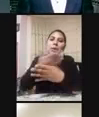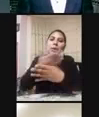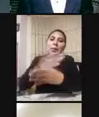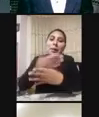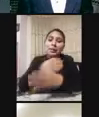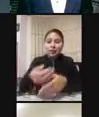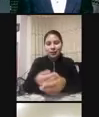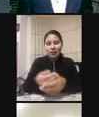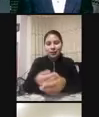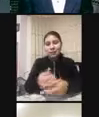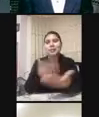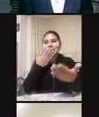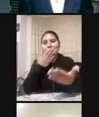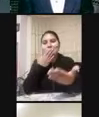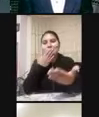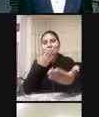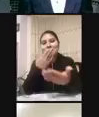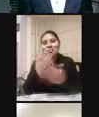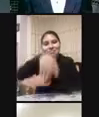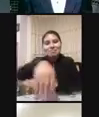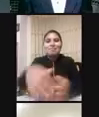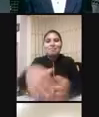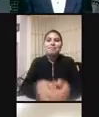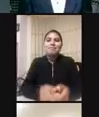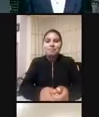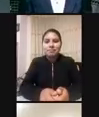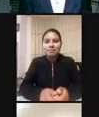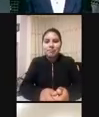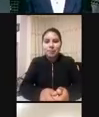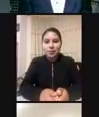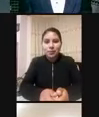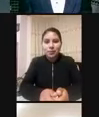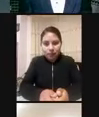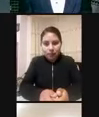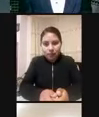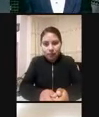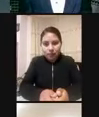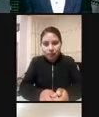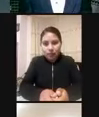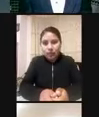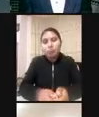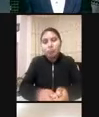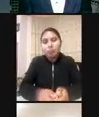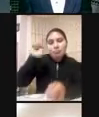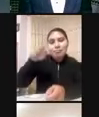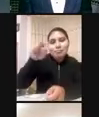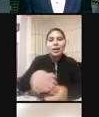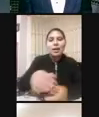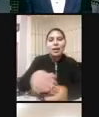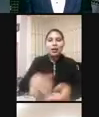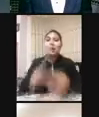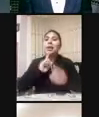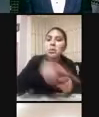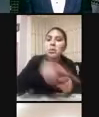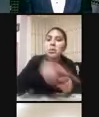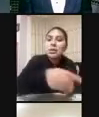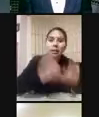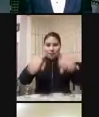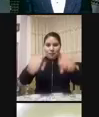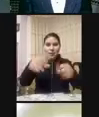muchas ganas de compartir con ustedes todo lo que es necesario, ¿no? Para saber para los niños con síndrome de